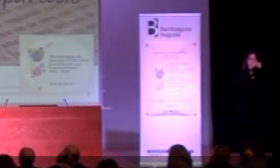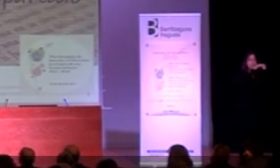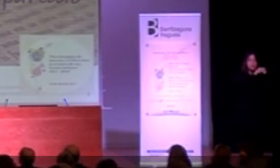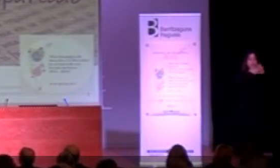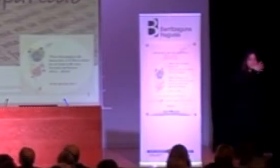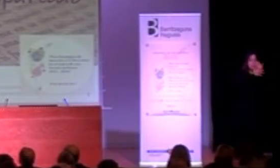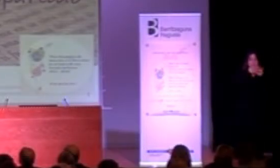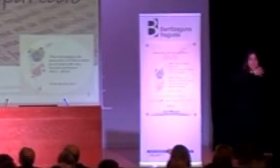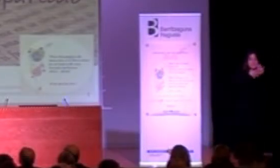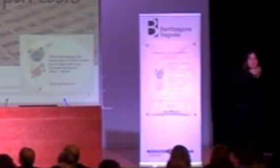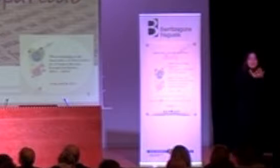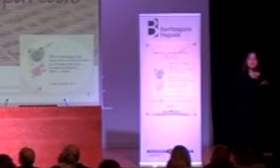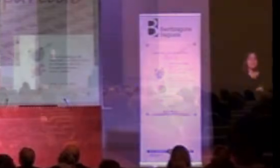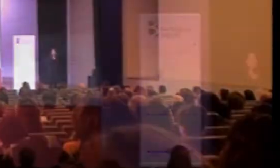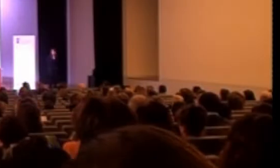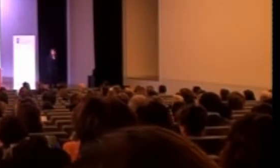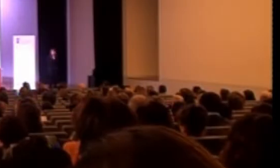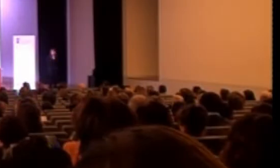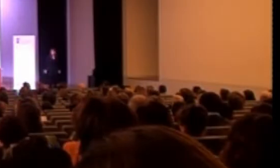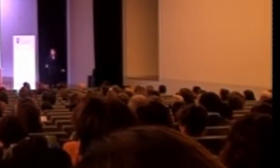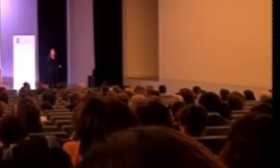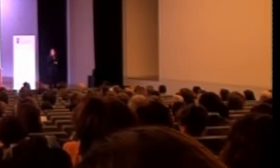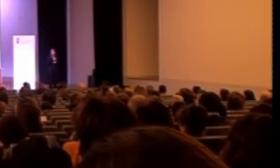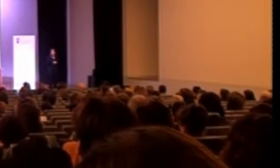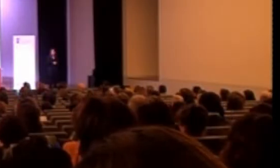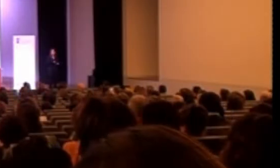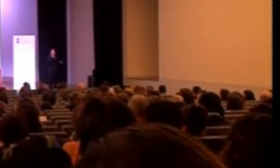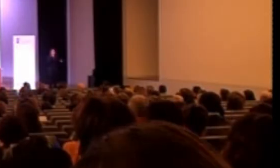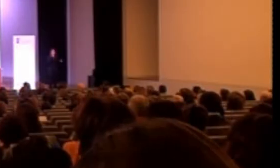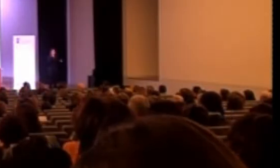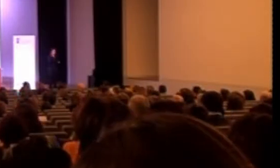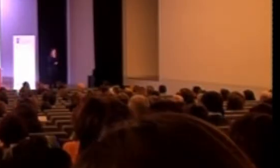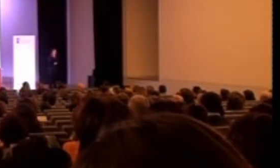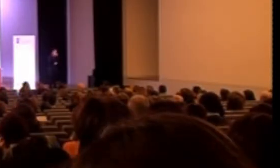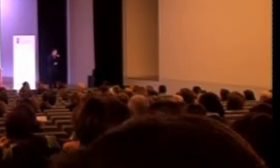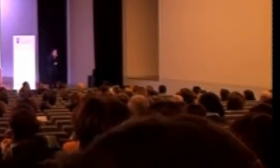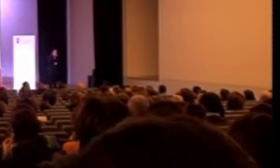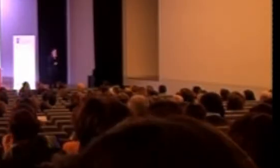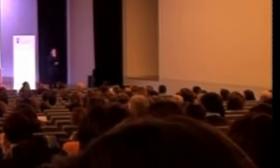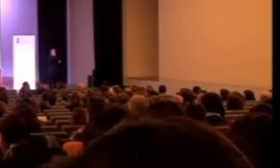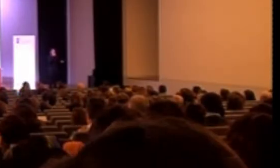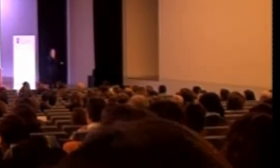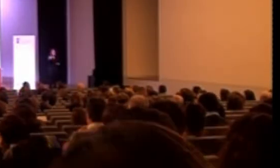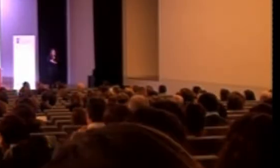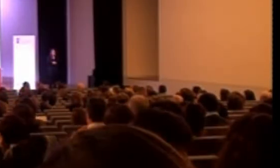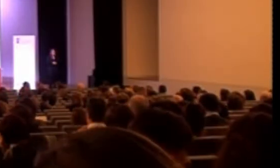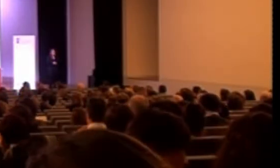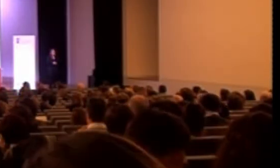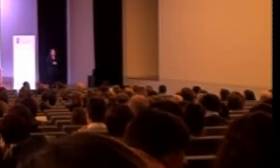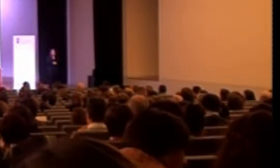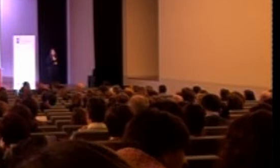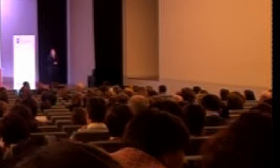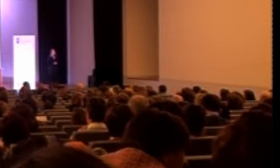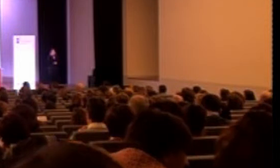verá el referente bat bueno muchas muchas gracias cuando